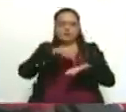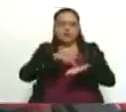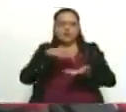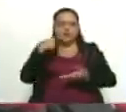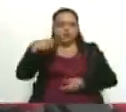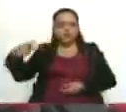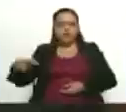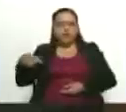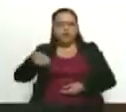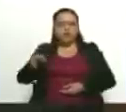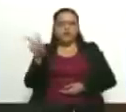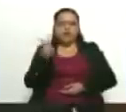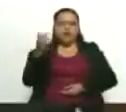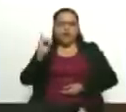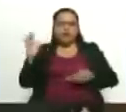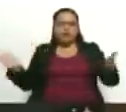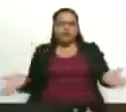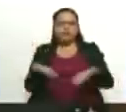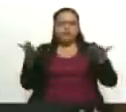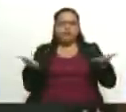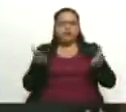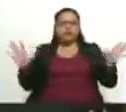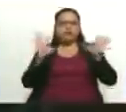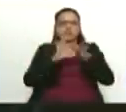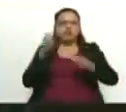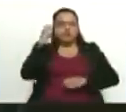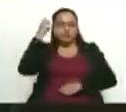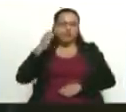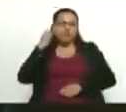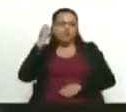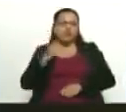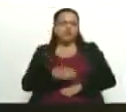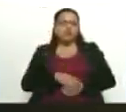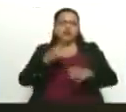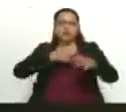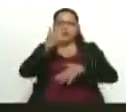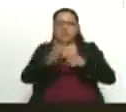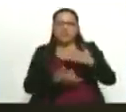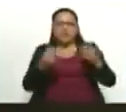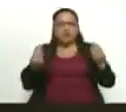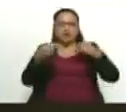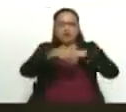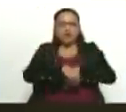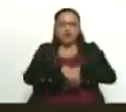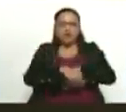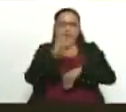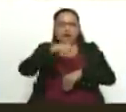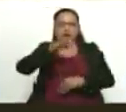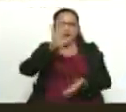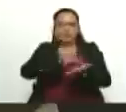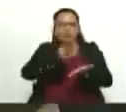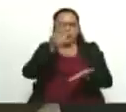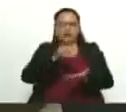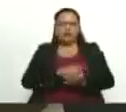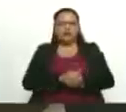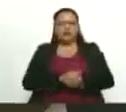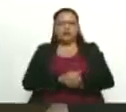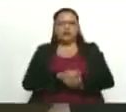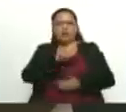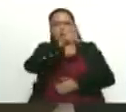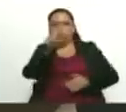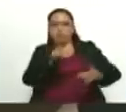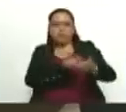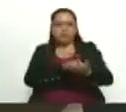acción impulsada por el Parlamento Europeo, un proyecto de acuerdo que se ha aprobado por